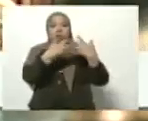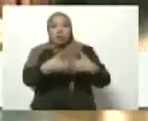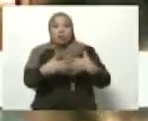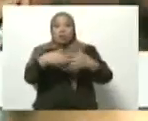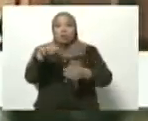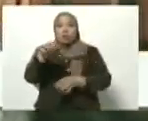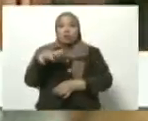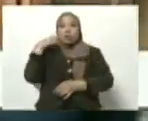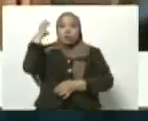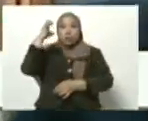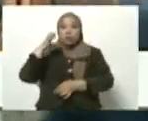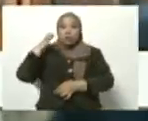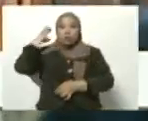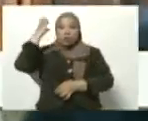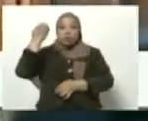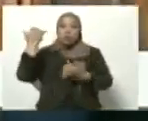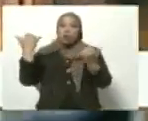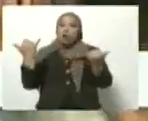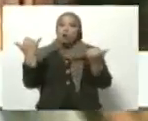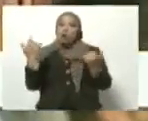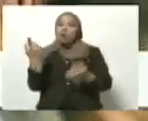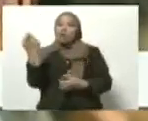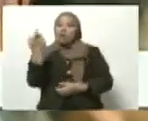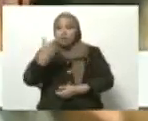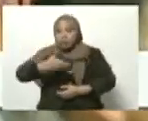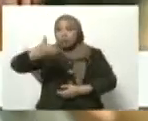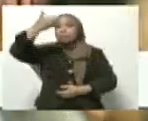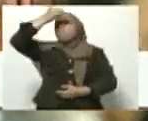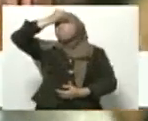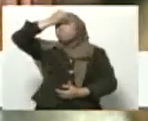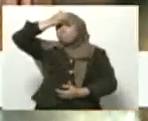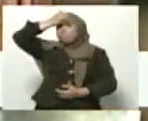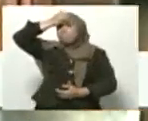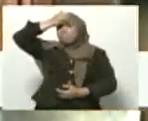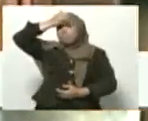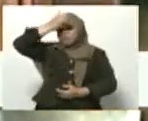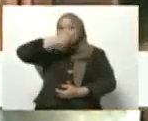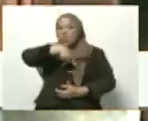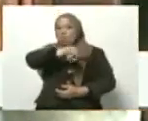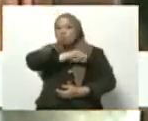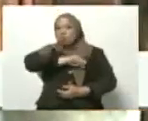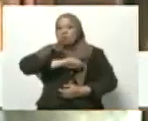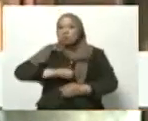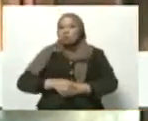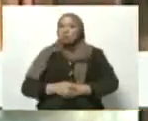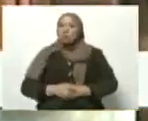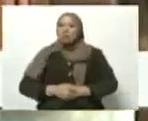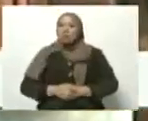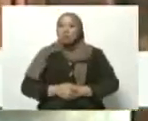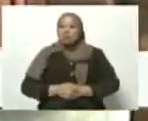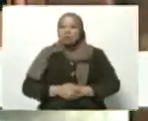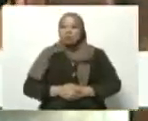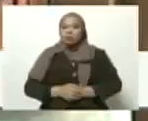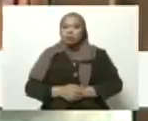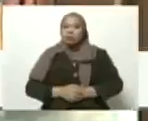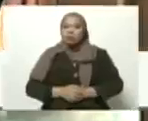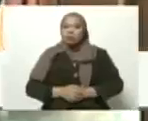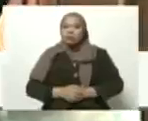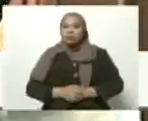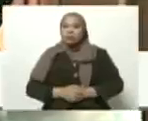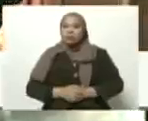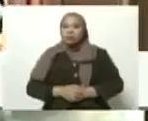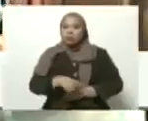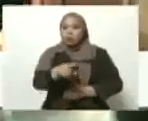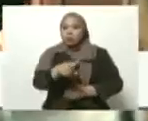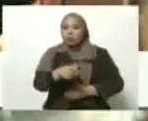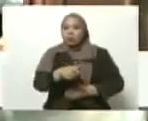todavía tiene rey. Y ante la insistencia de reconocer